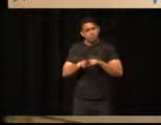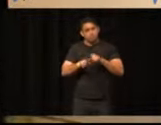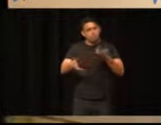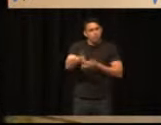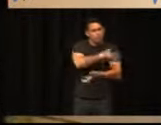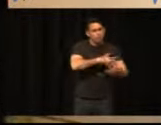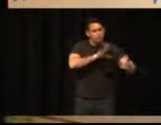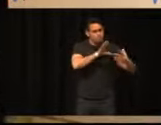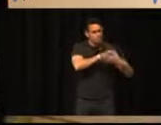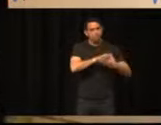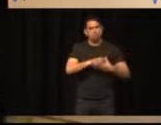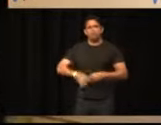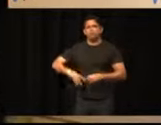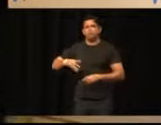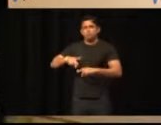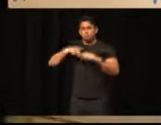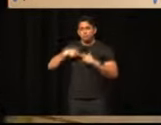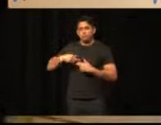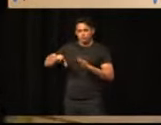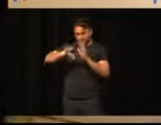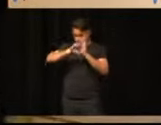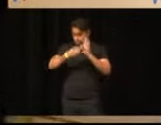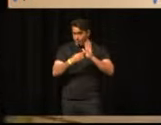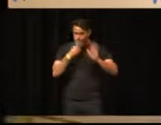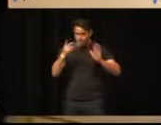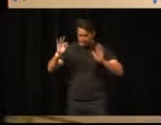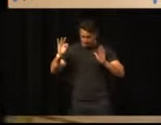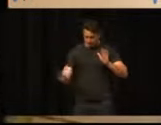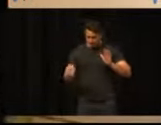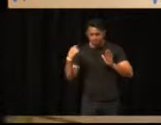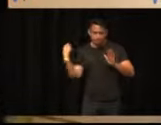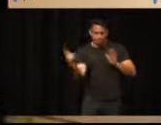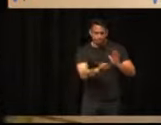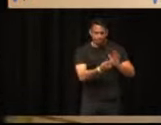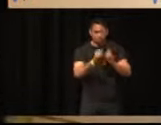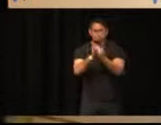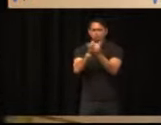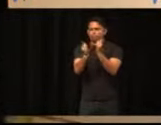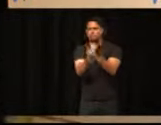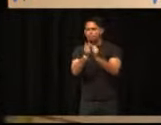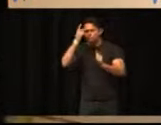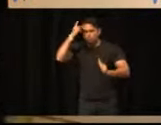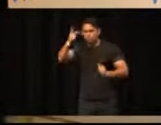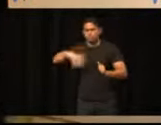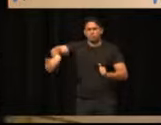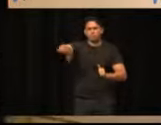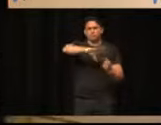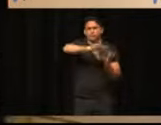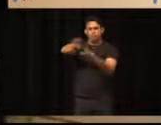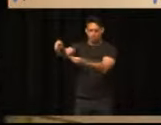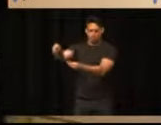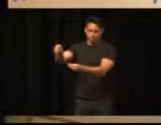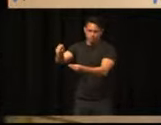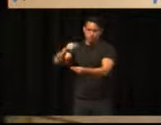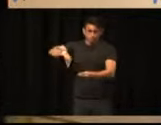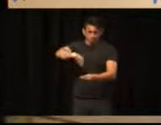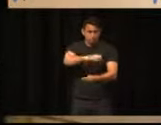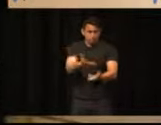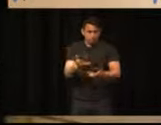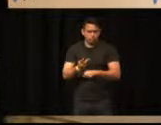una participación de todos. Por eso es que la legislación nos garantiza el deporte a todos